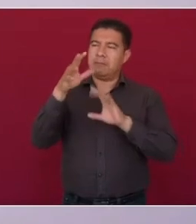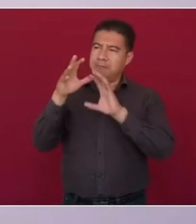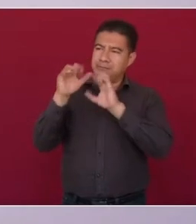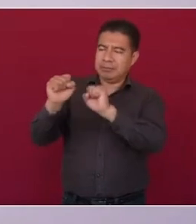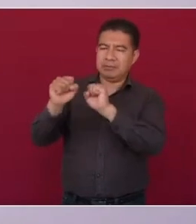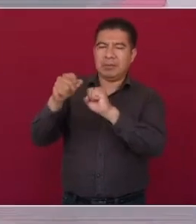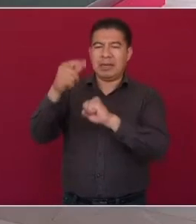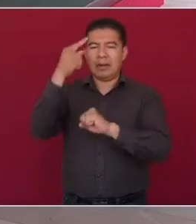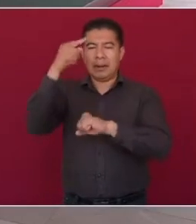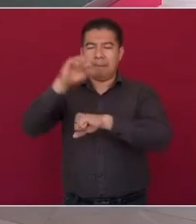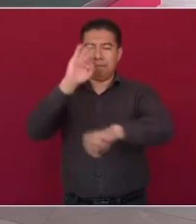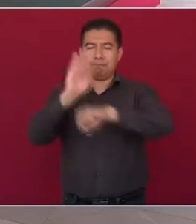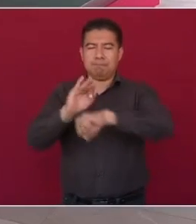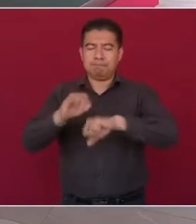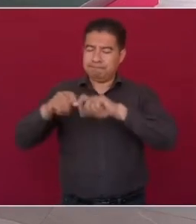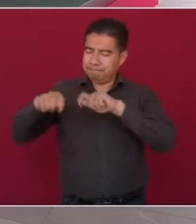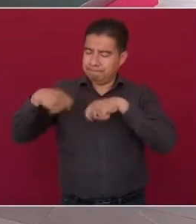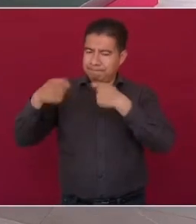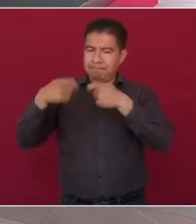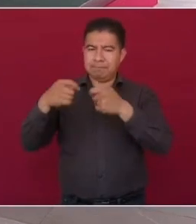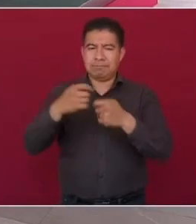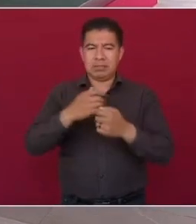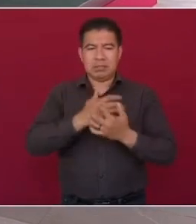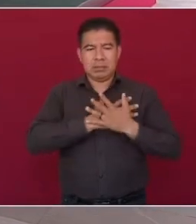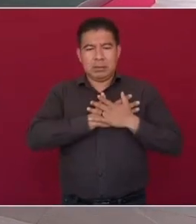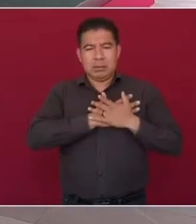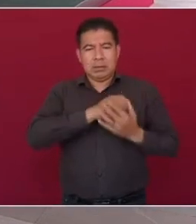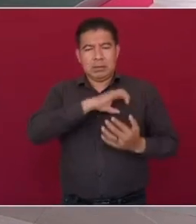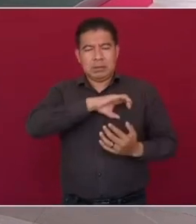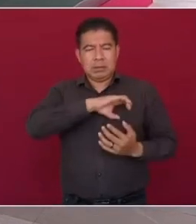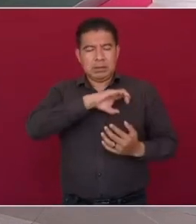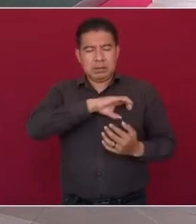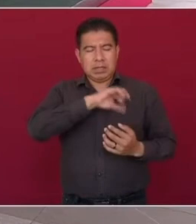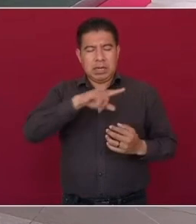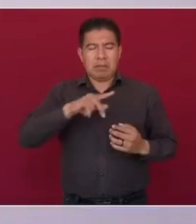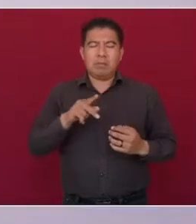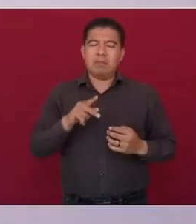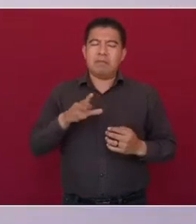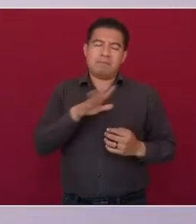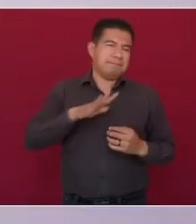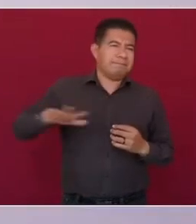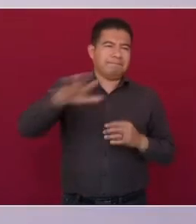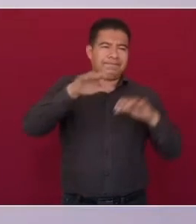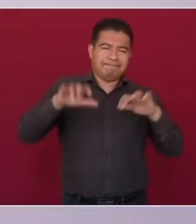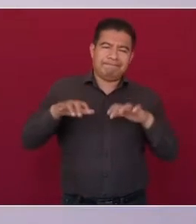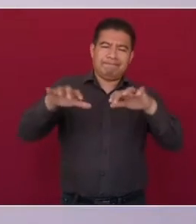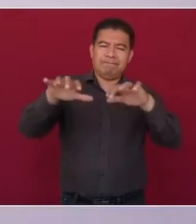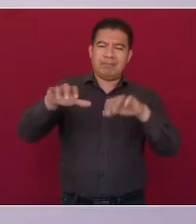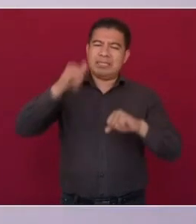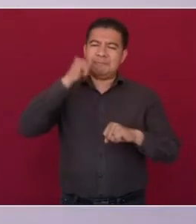generaciones, con mucho amor al pueblo y siempre, siempre